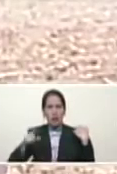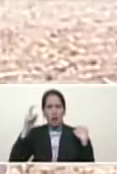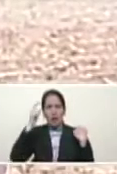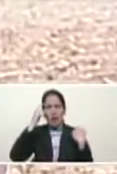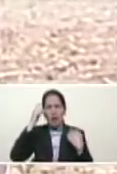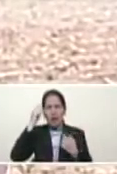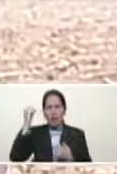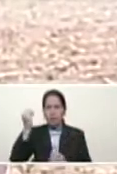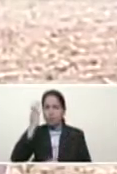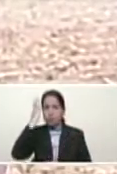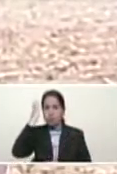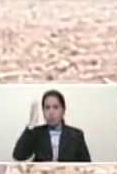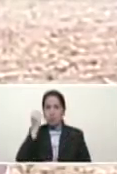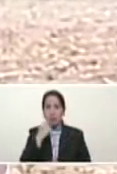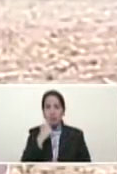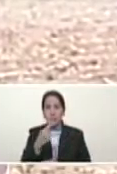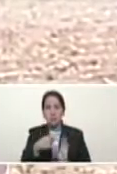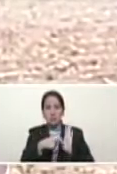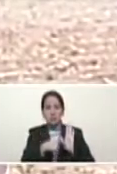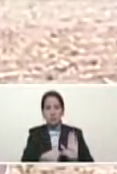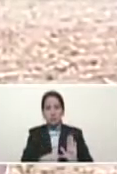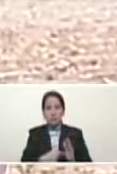Alup,